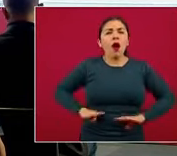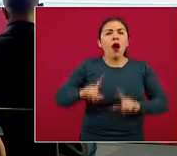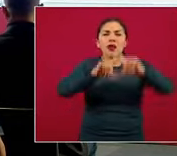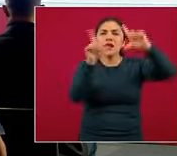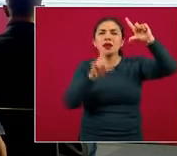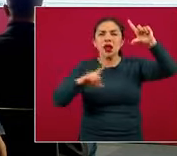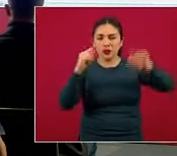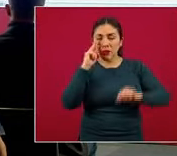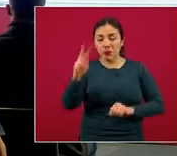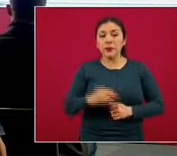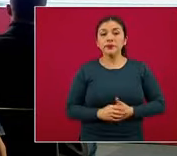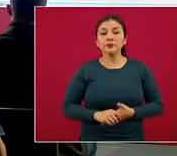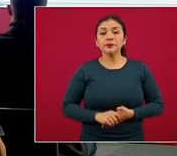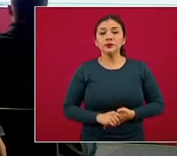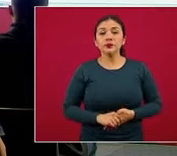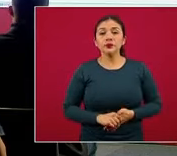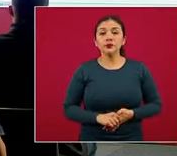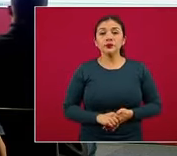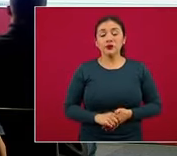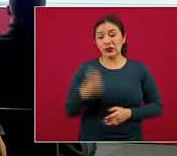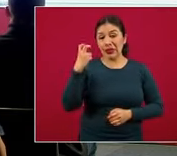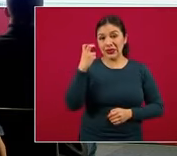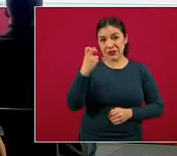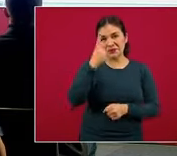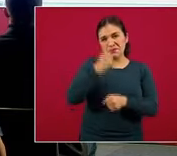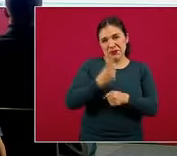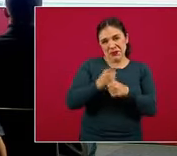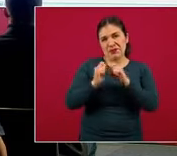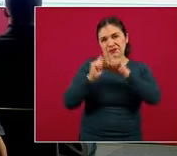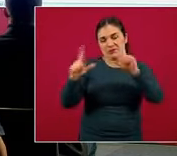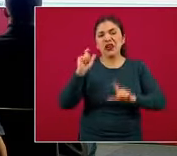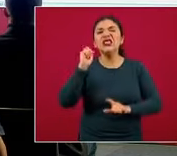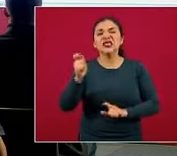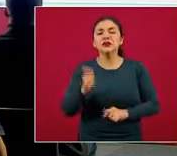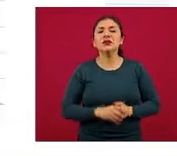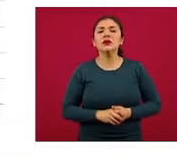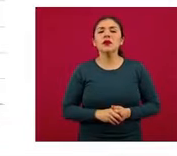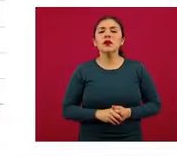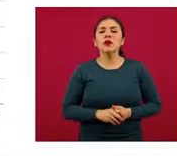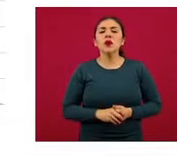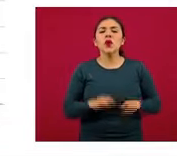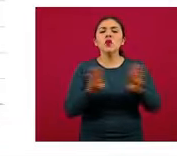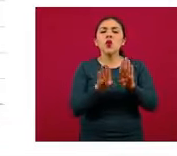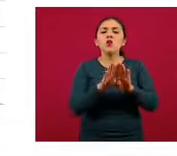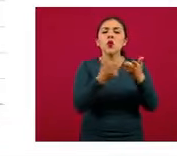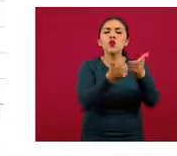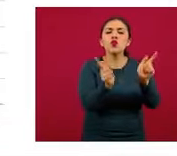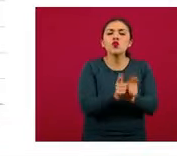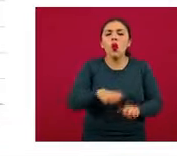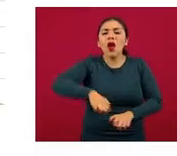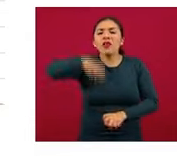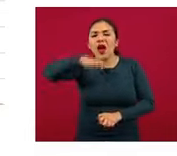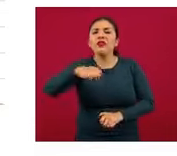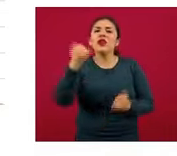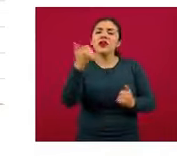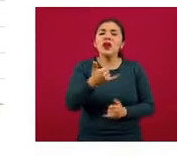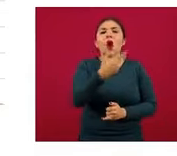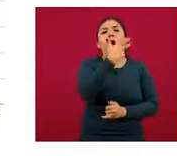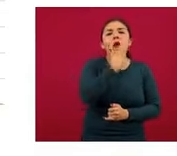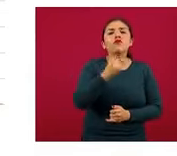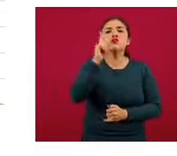en las siguientes 2 diapositivas veremos. Esta es la primera de ellas, que es la distribución por grupos de edad y sexo. Al principio